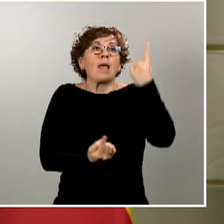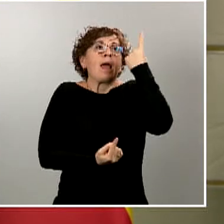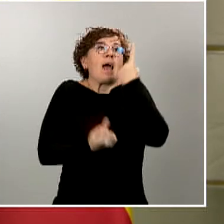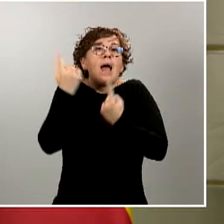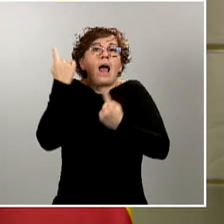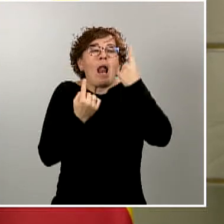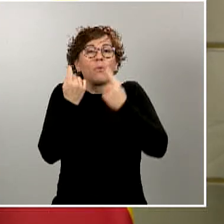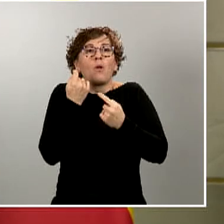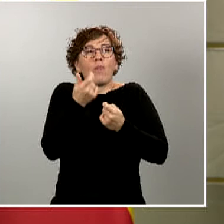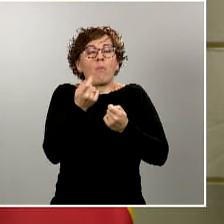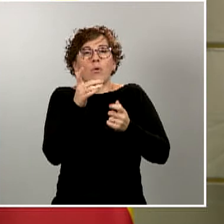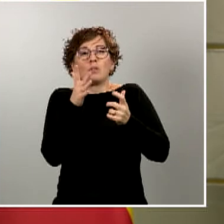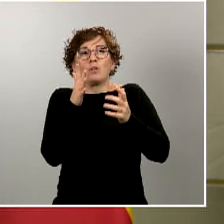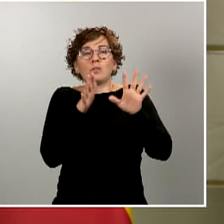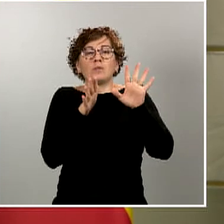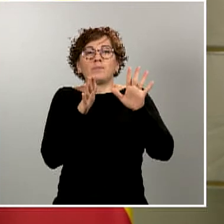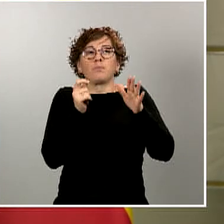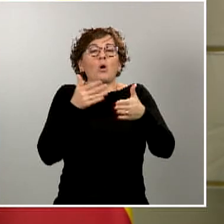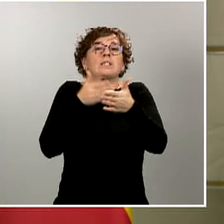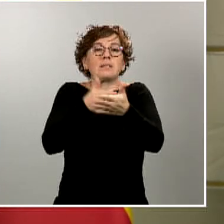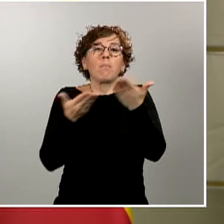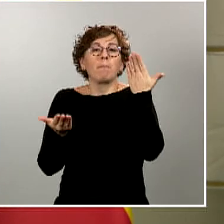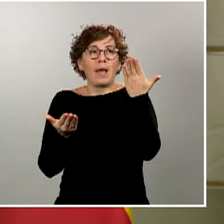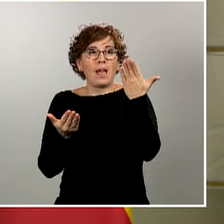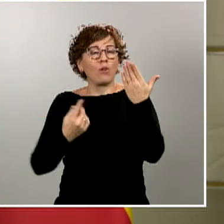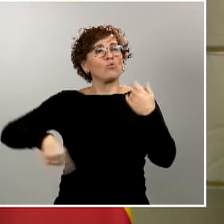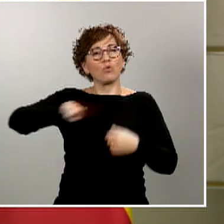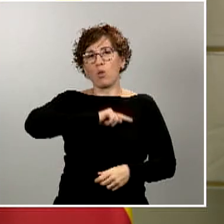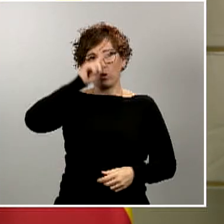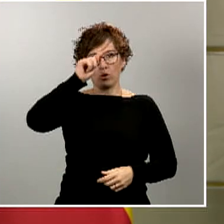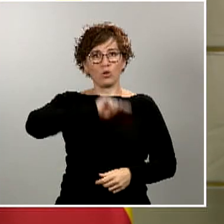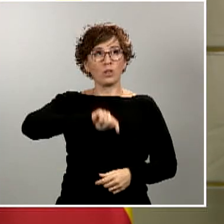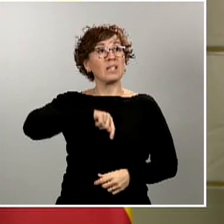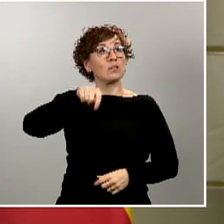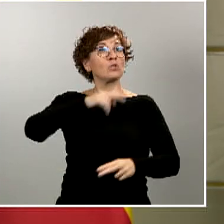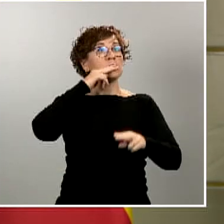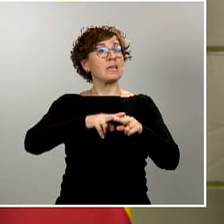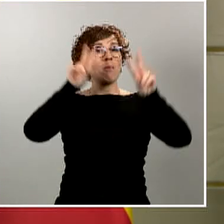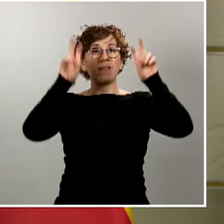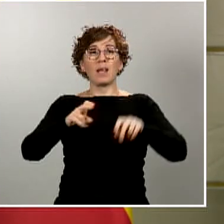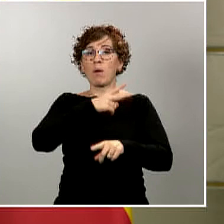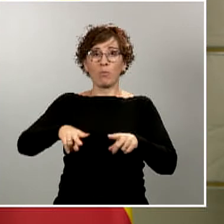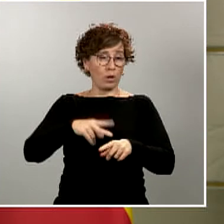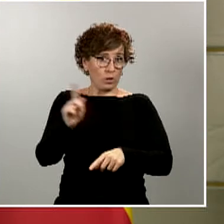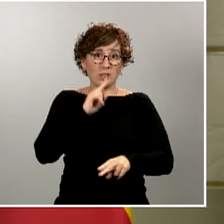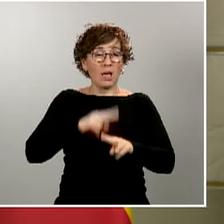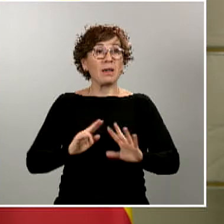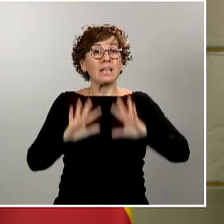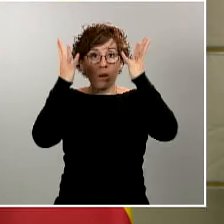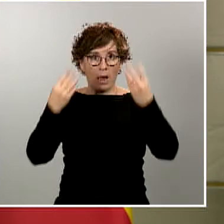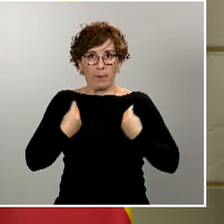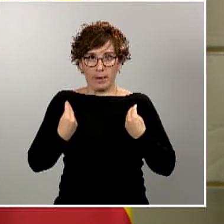pero todos tenemos que tener muy conscientes una cosa. Esto no es un tema político, este es un tema de salvar vidas. Y el salvar vidas no hay